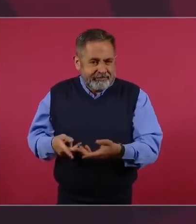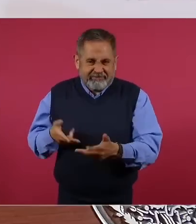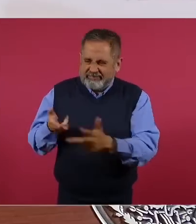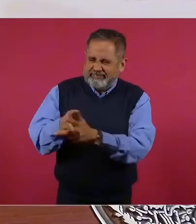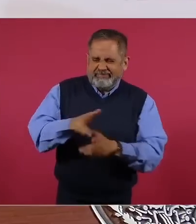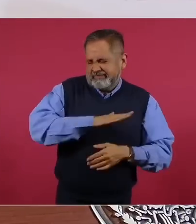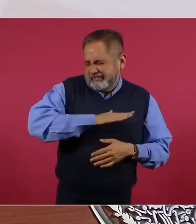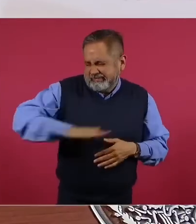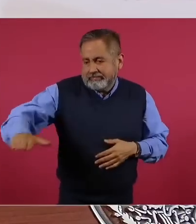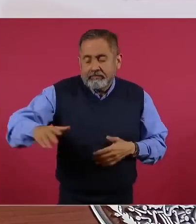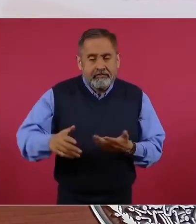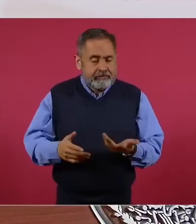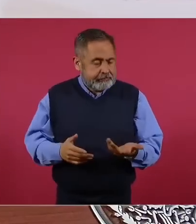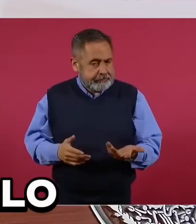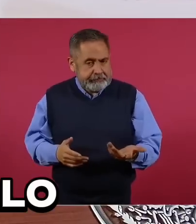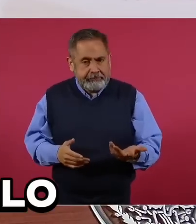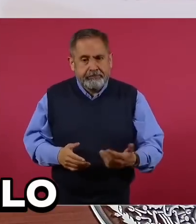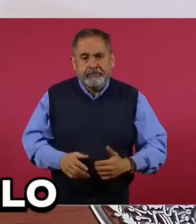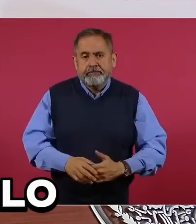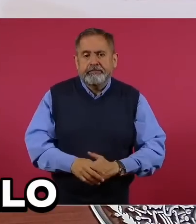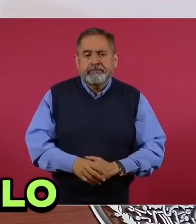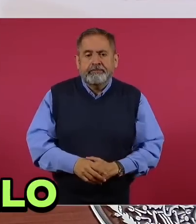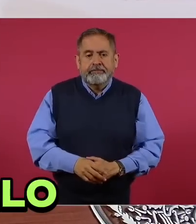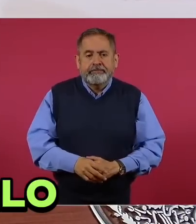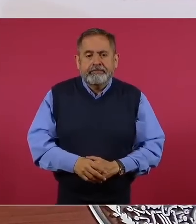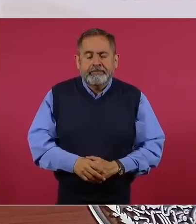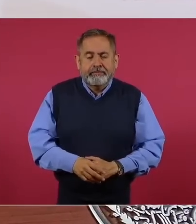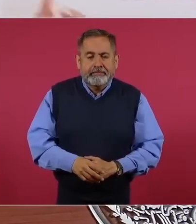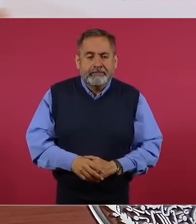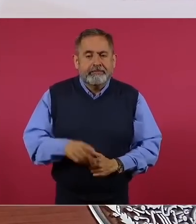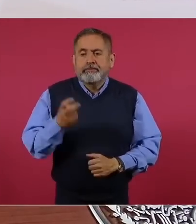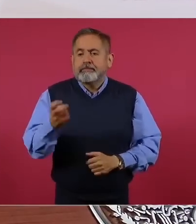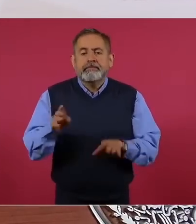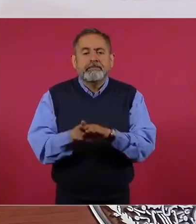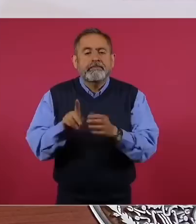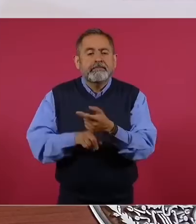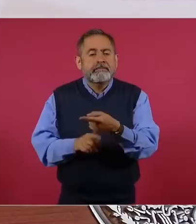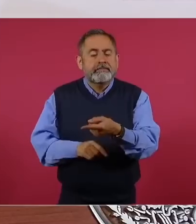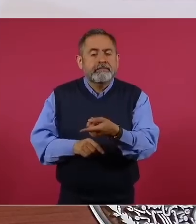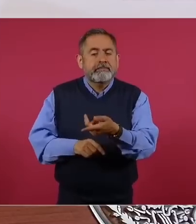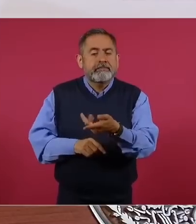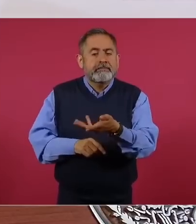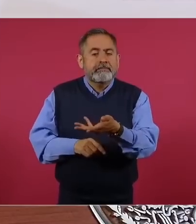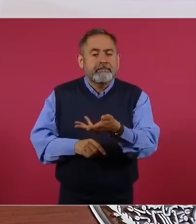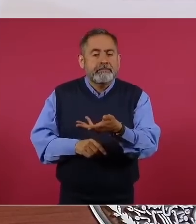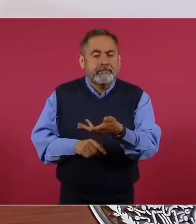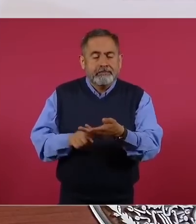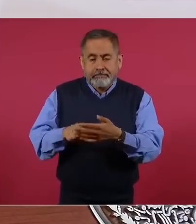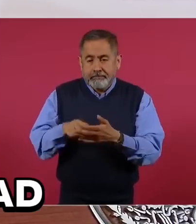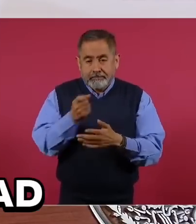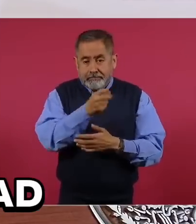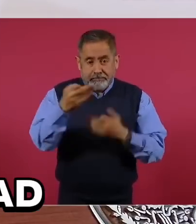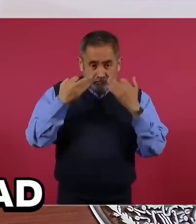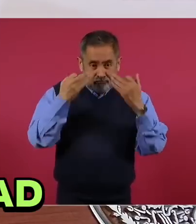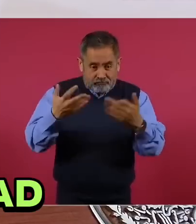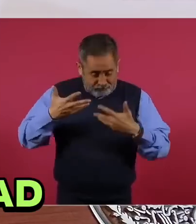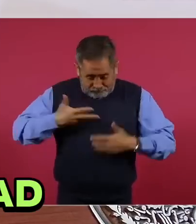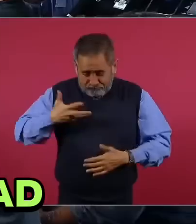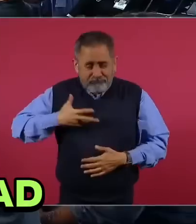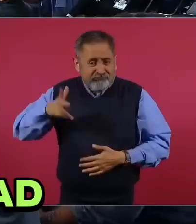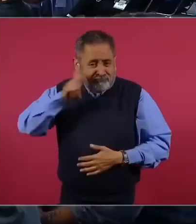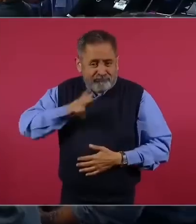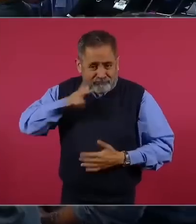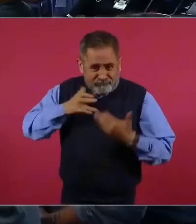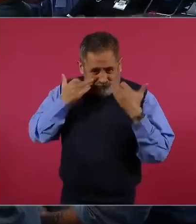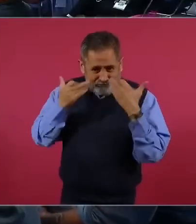puedo resistir. Así lo mencionó nuestro presidente AMLO. ¿Y por qué resiste o por qué puede resistir tanto? Porque tiene